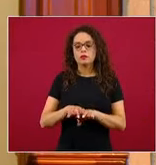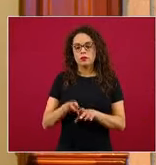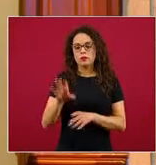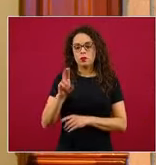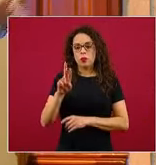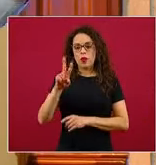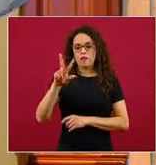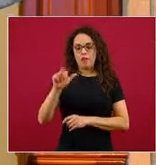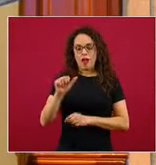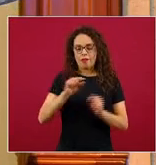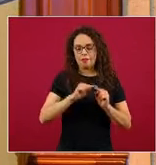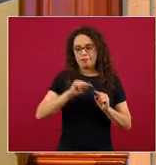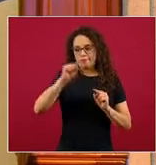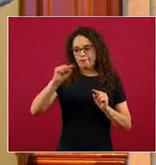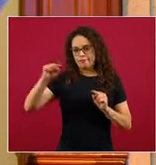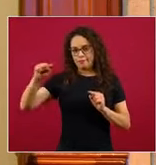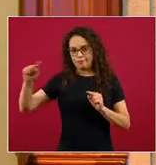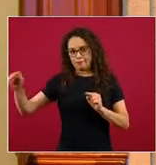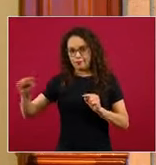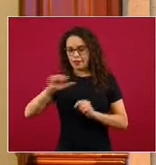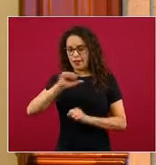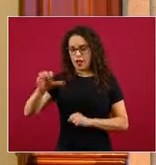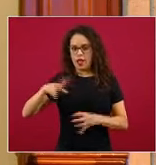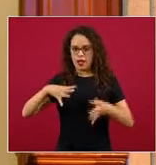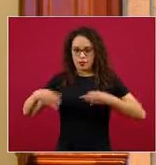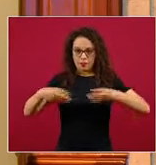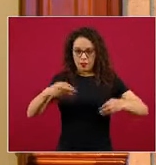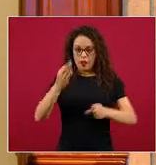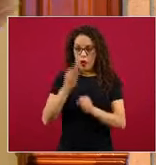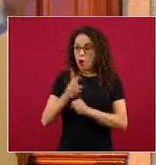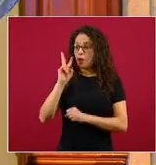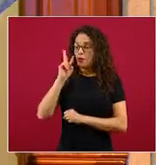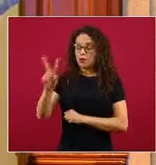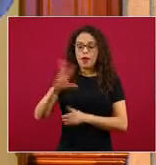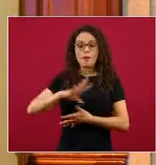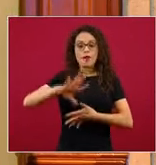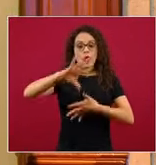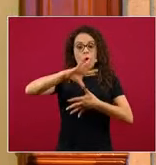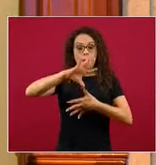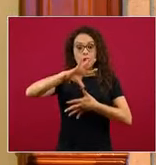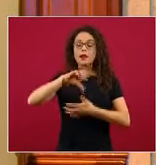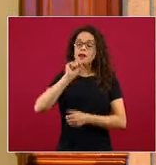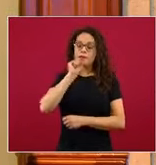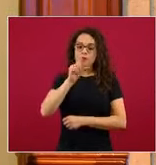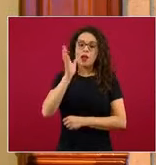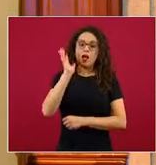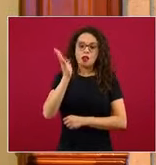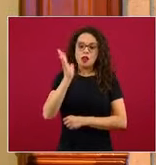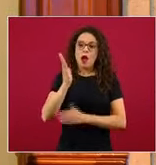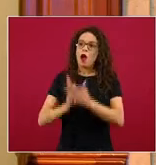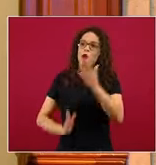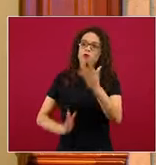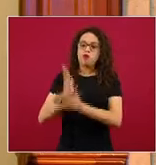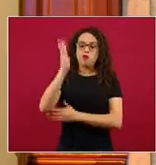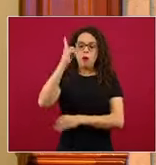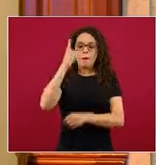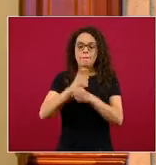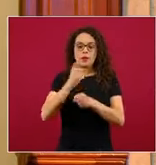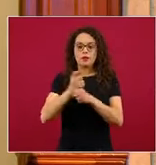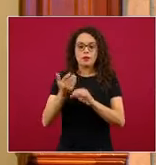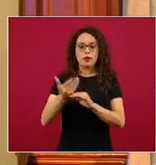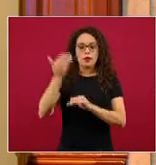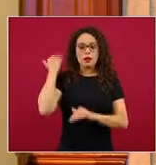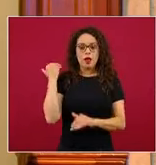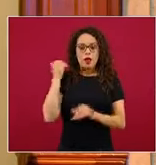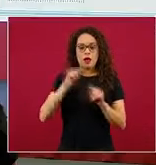curvas epidémicas. Aquí vemos en el caso de América que también ya supera su primera curva que como